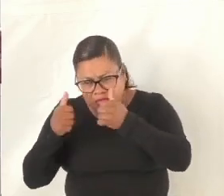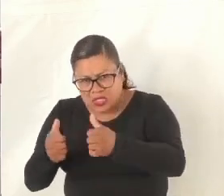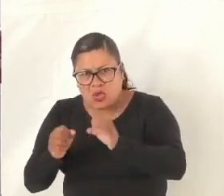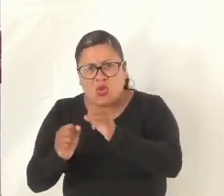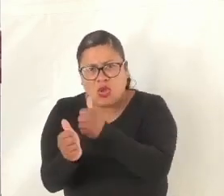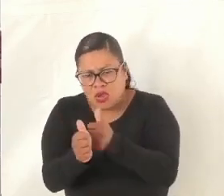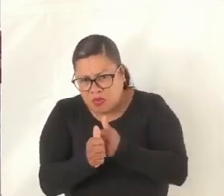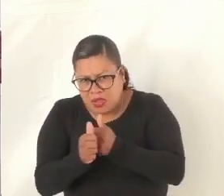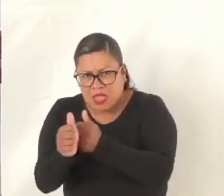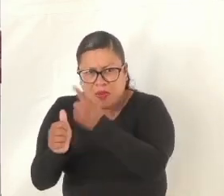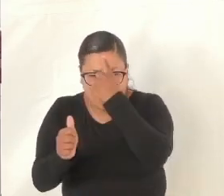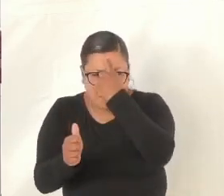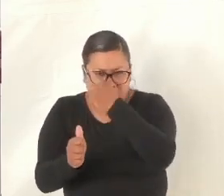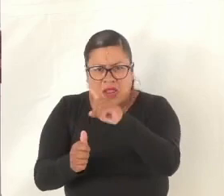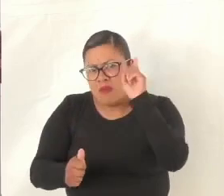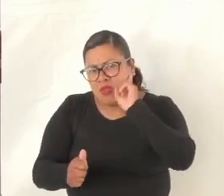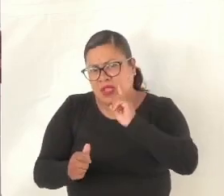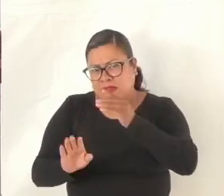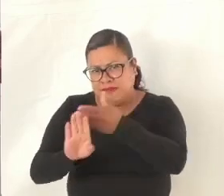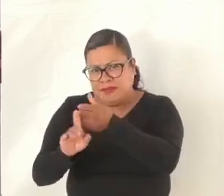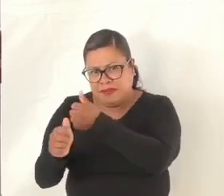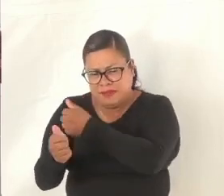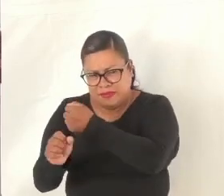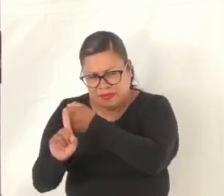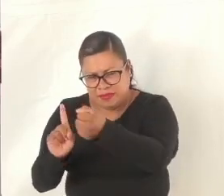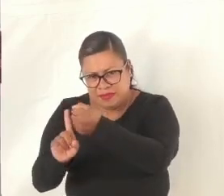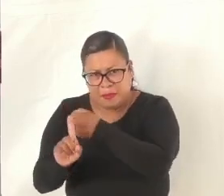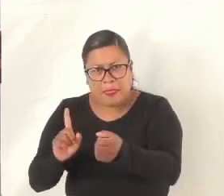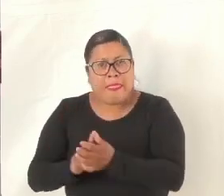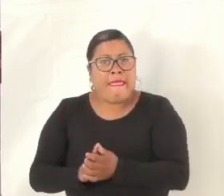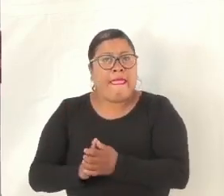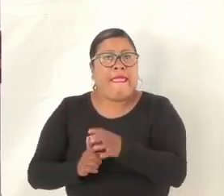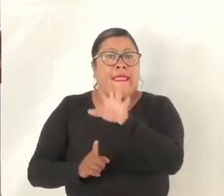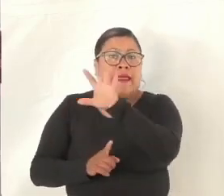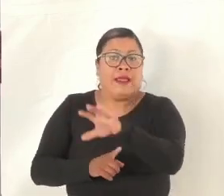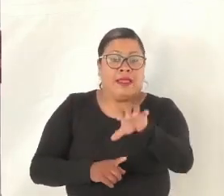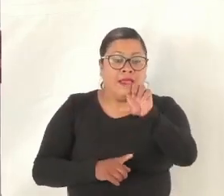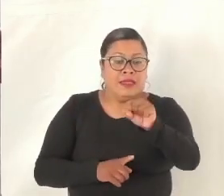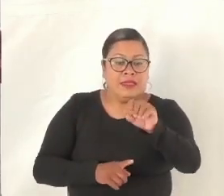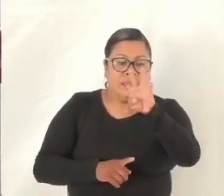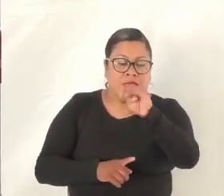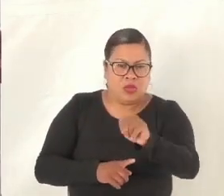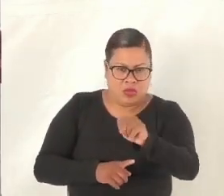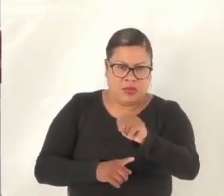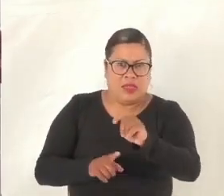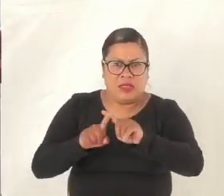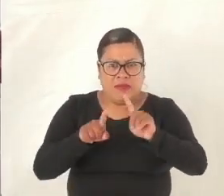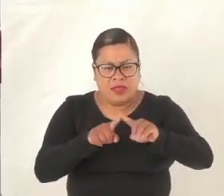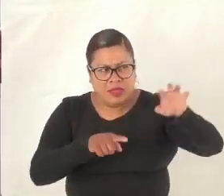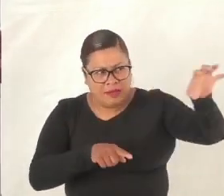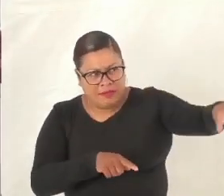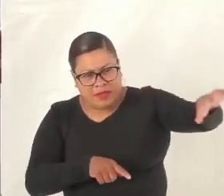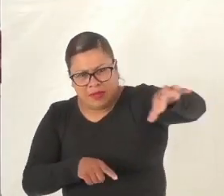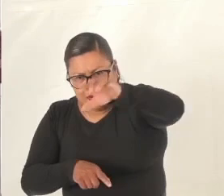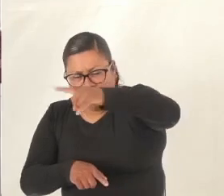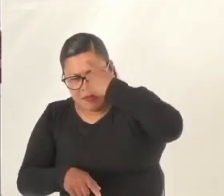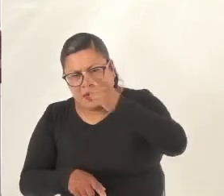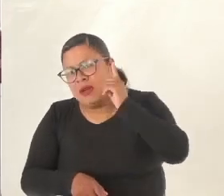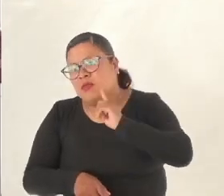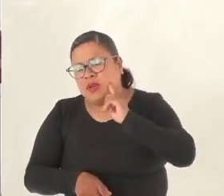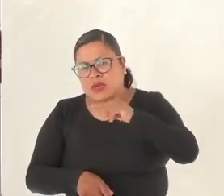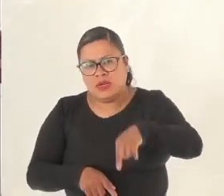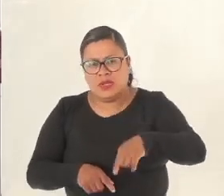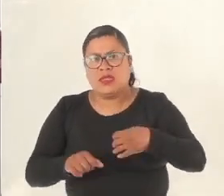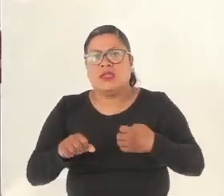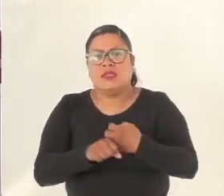acompañamiento en la función de cada una de las 500 69 instancias de la mujer que tenemos